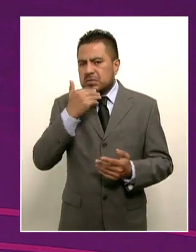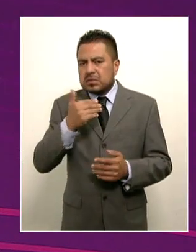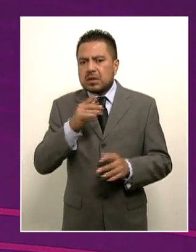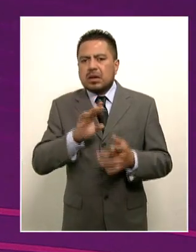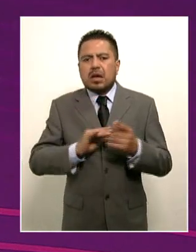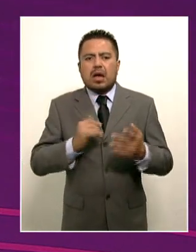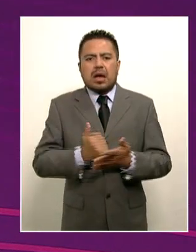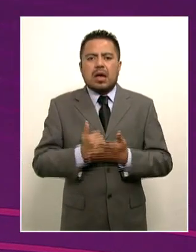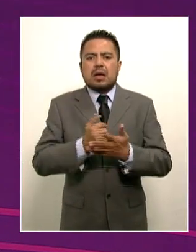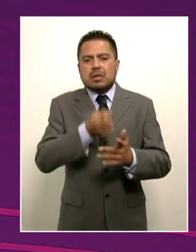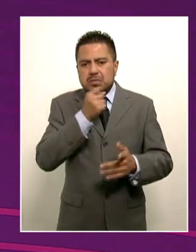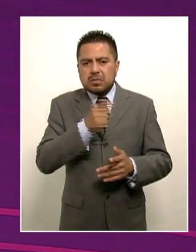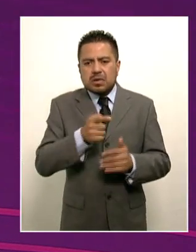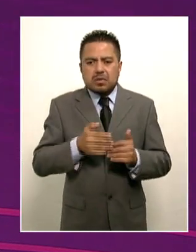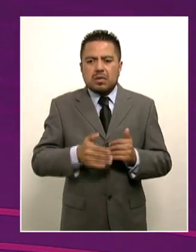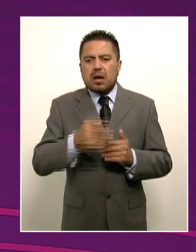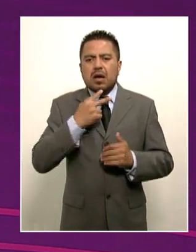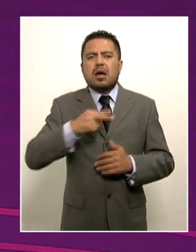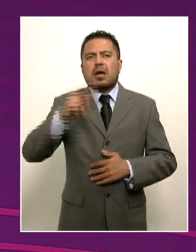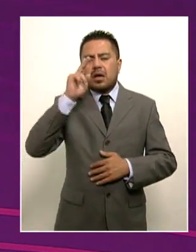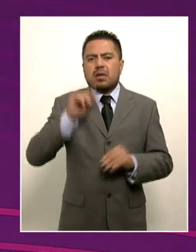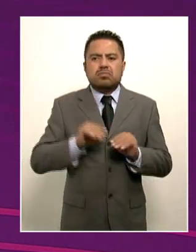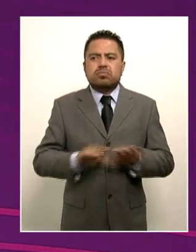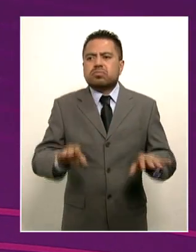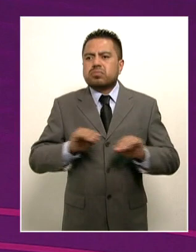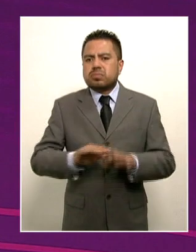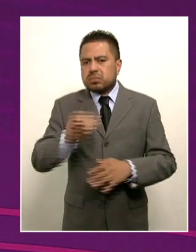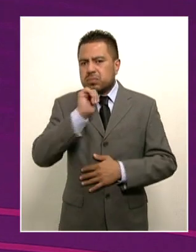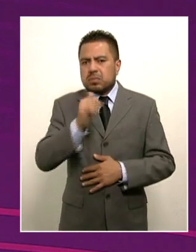tratar de ayudar, pero al mismo tiempo por ignorancia y no difundir bien